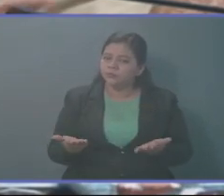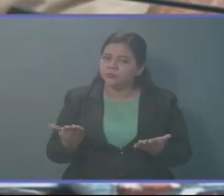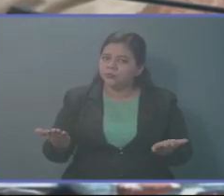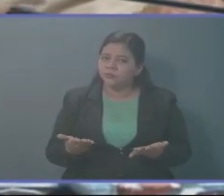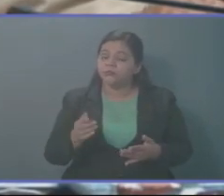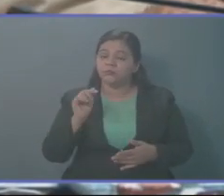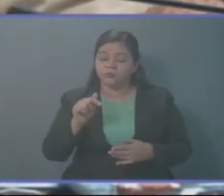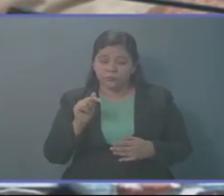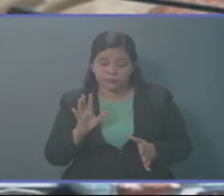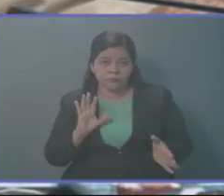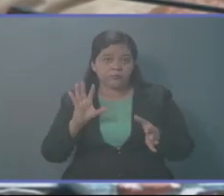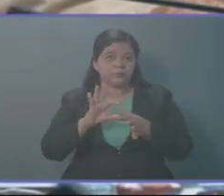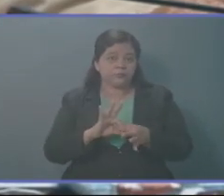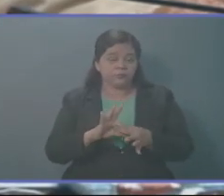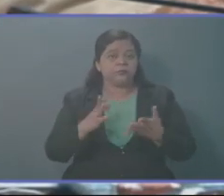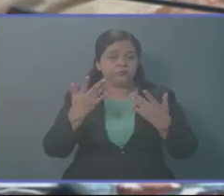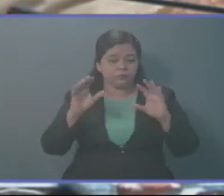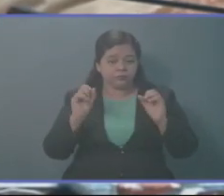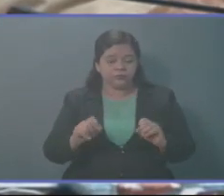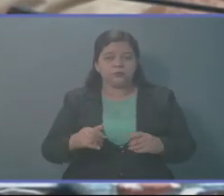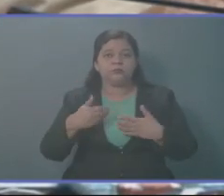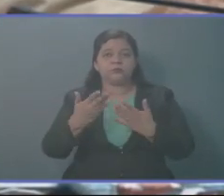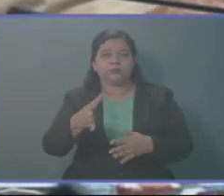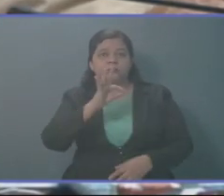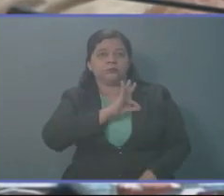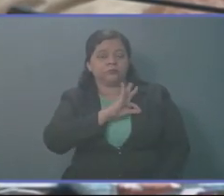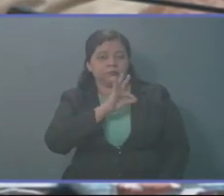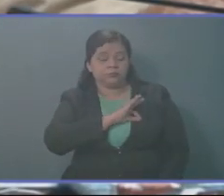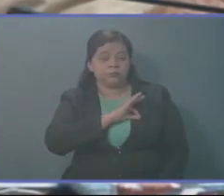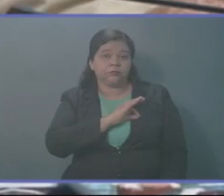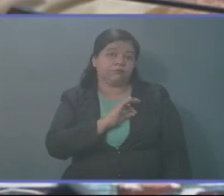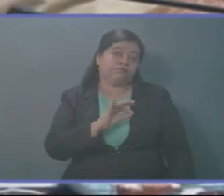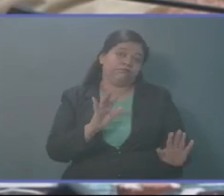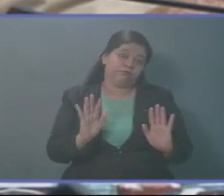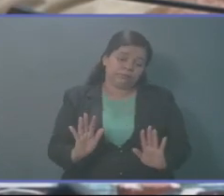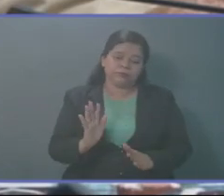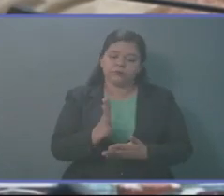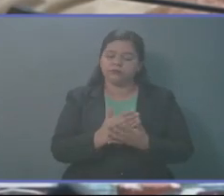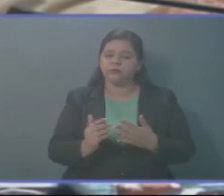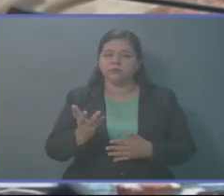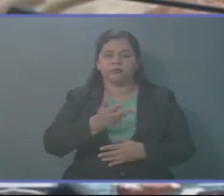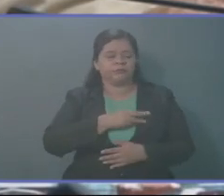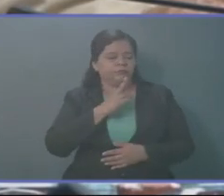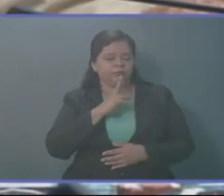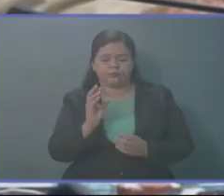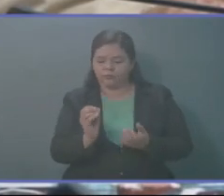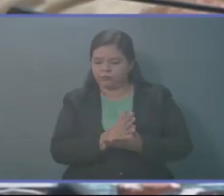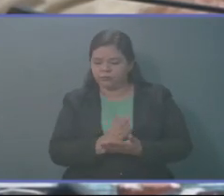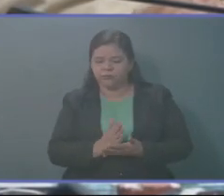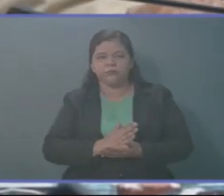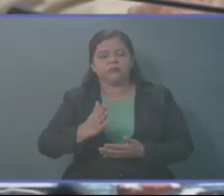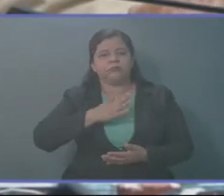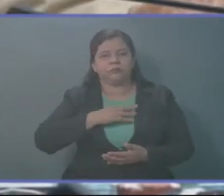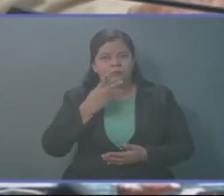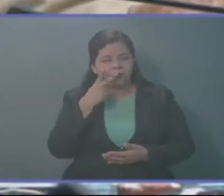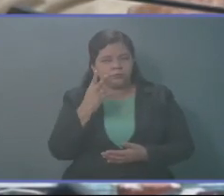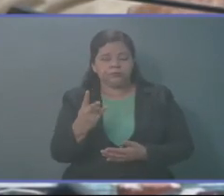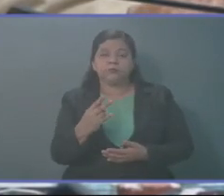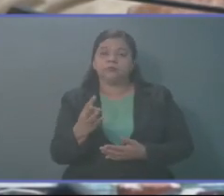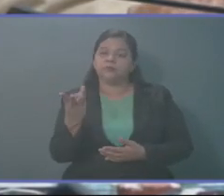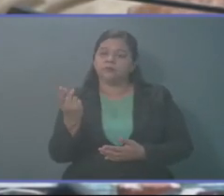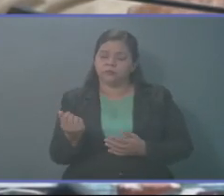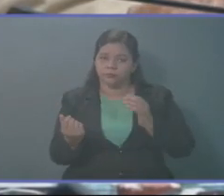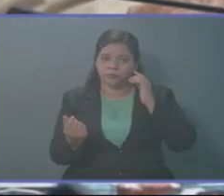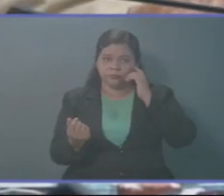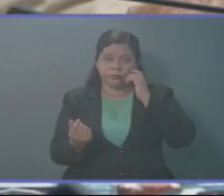esa ponderación pues otorgarle los beneficios. Pero eso es algo que yo no tengo la respuesta, yo creo que ahí hay que ver números e